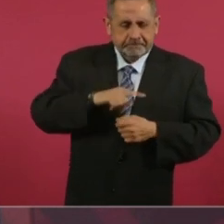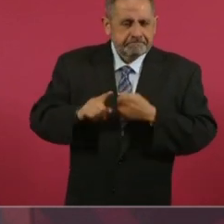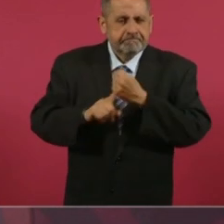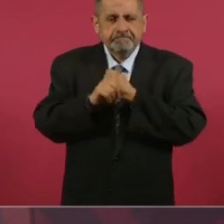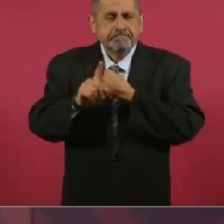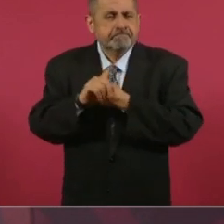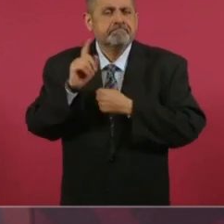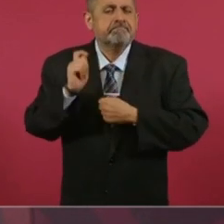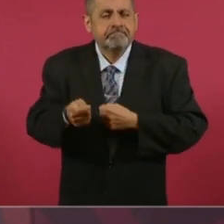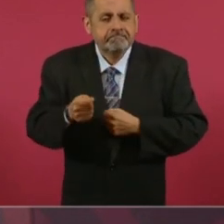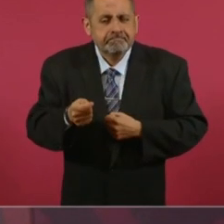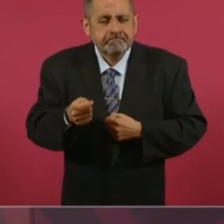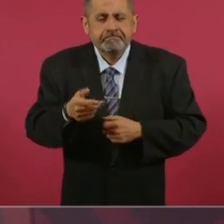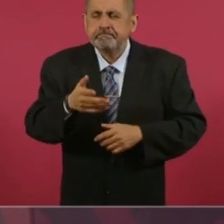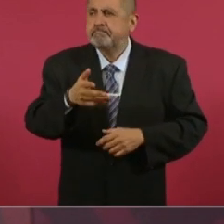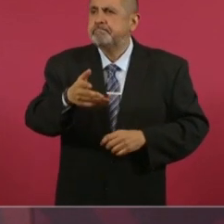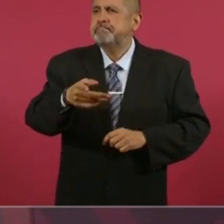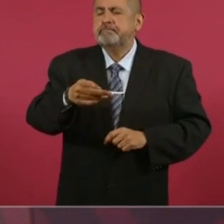de